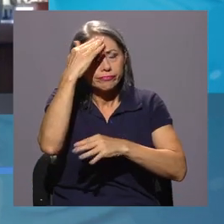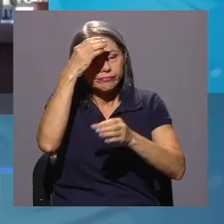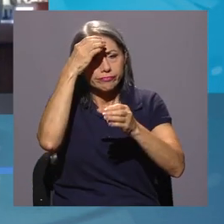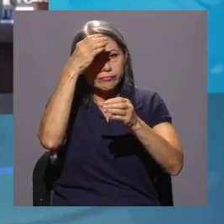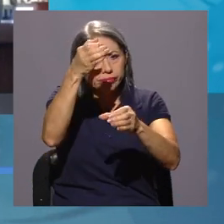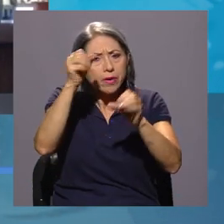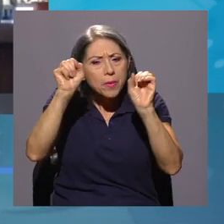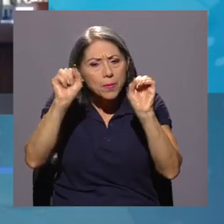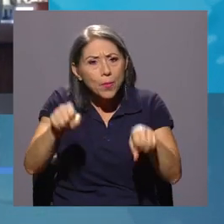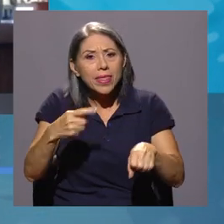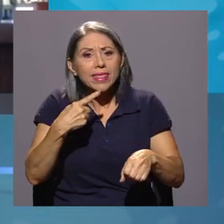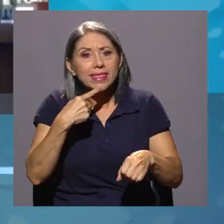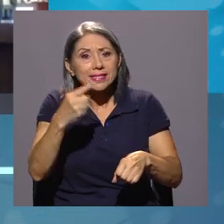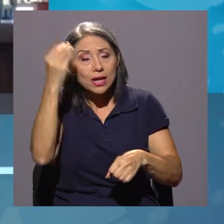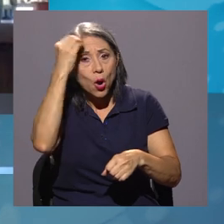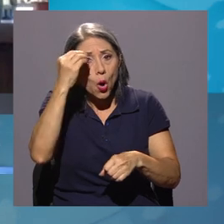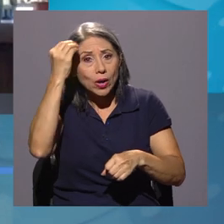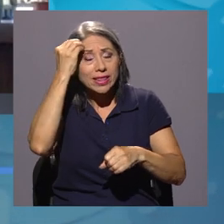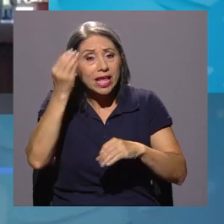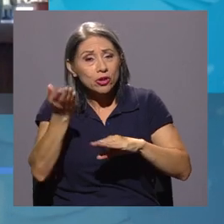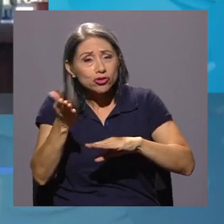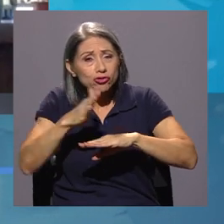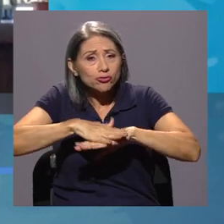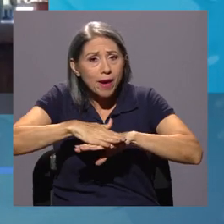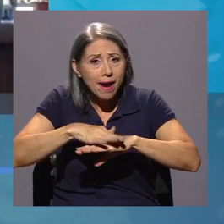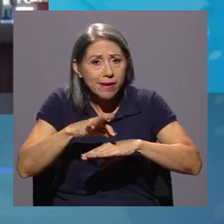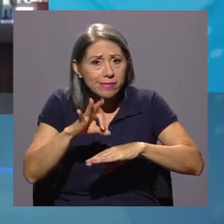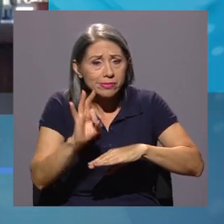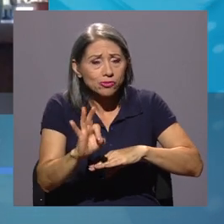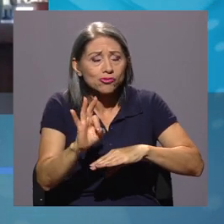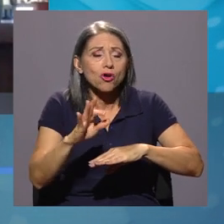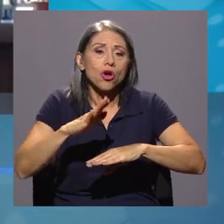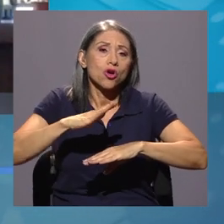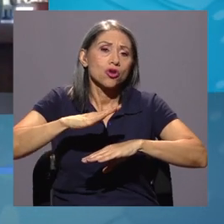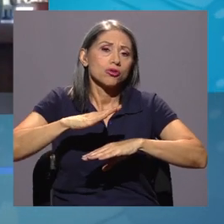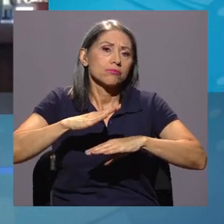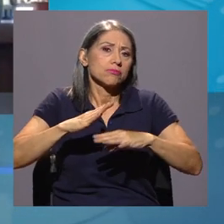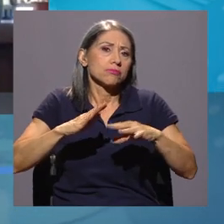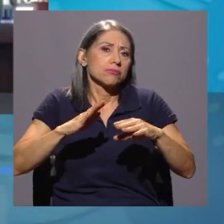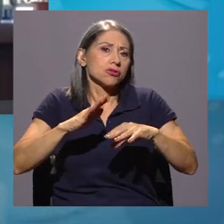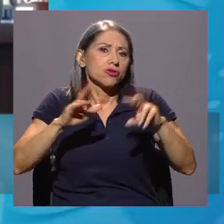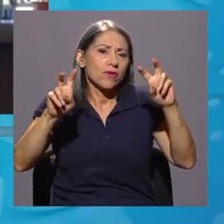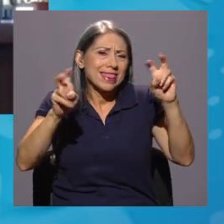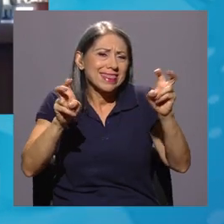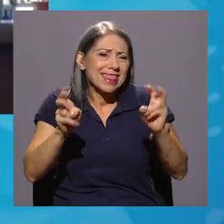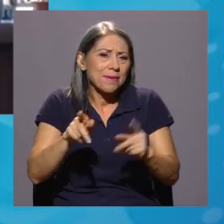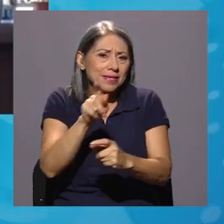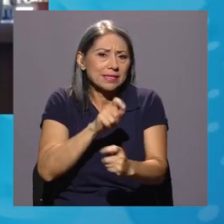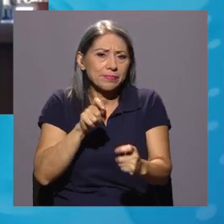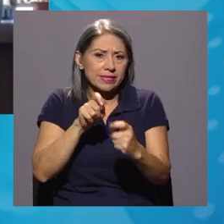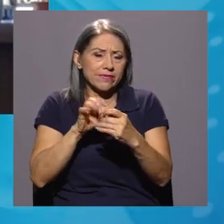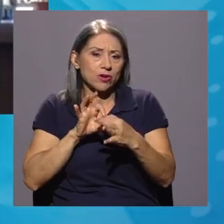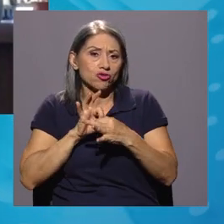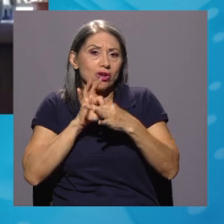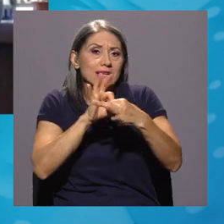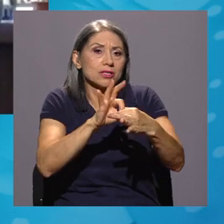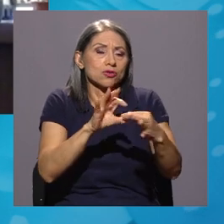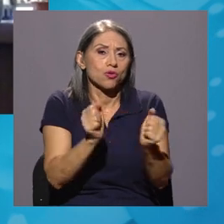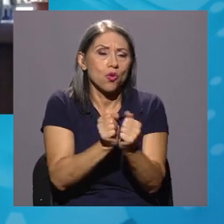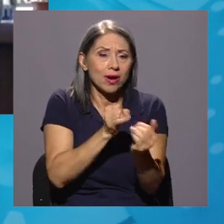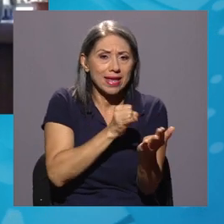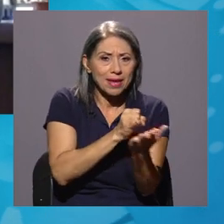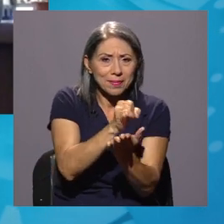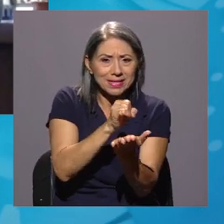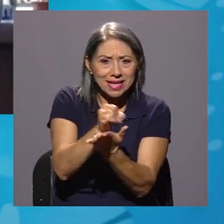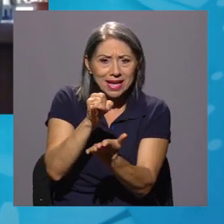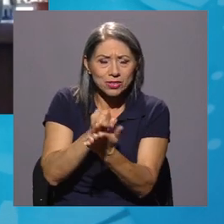rendir criterios sobre, vamos a ver, temas muy específicos que tienen relación con